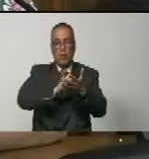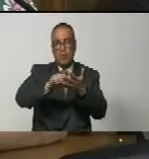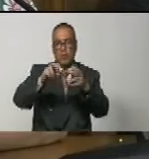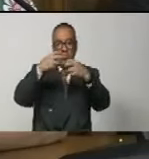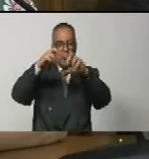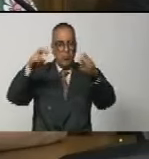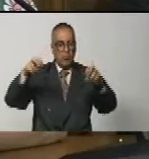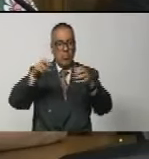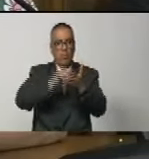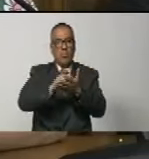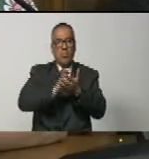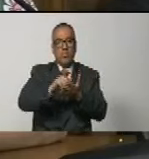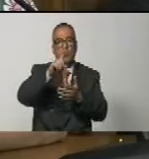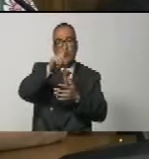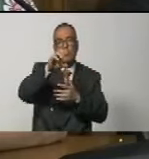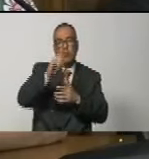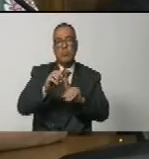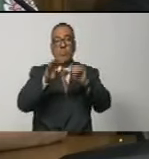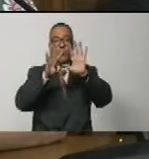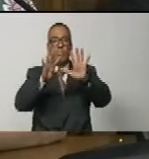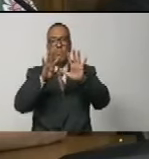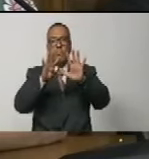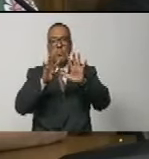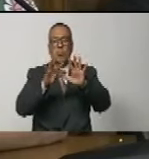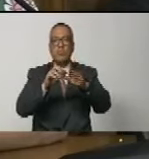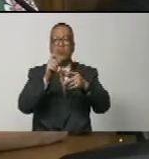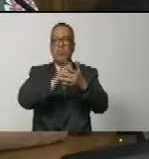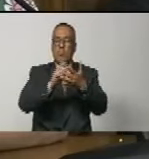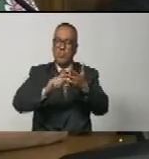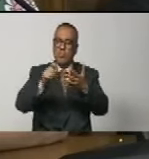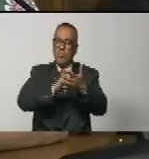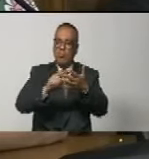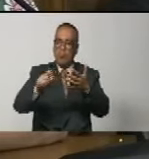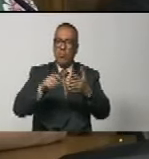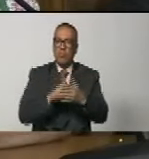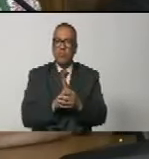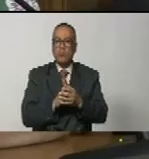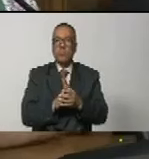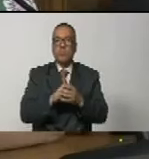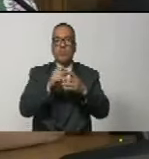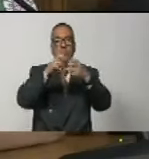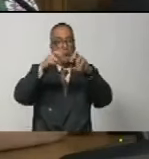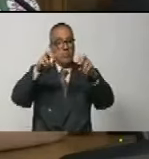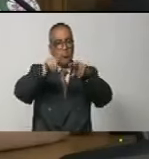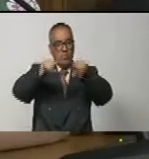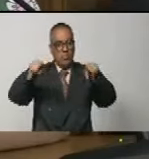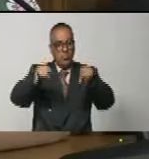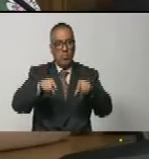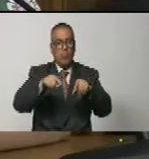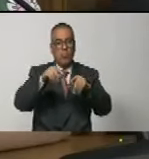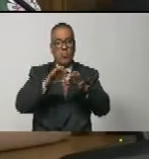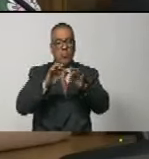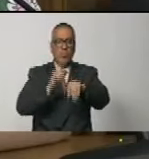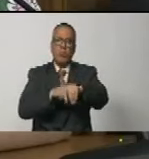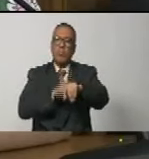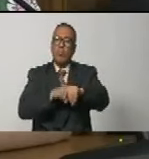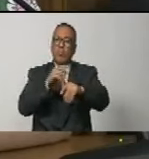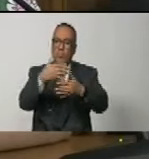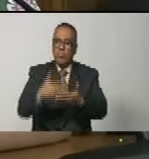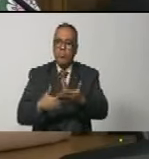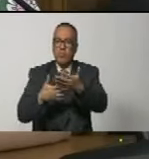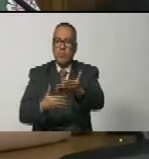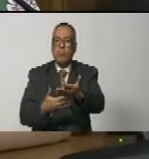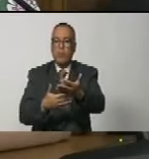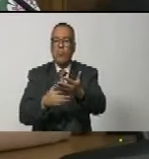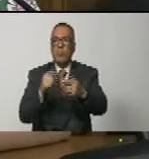denominación del epígrafe del artículo 109, el cual queda redactado en los siguientes términos. Epígrafe. Laxos para la consignación